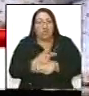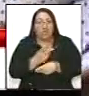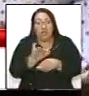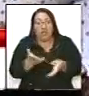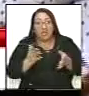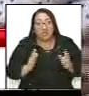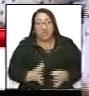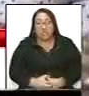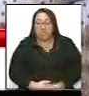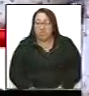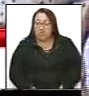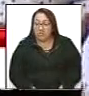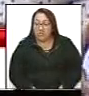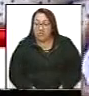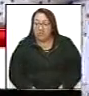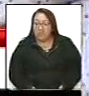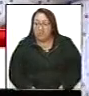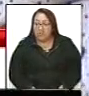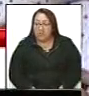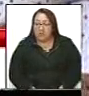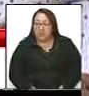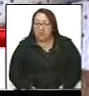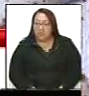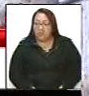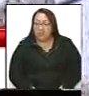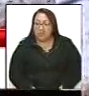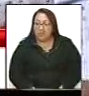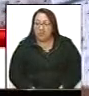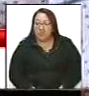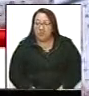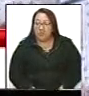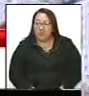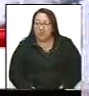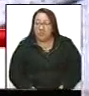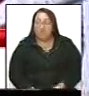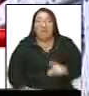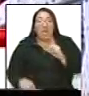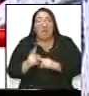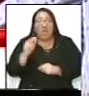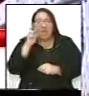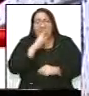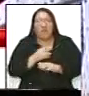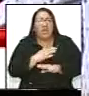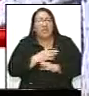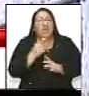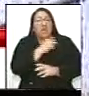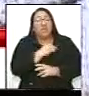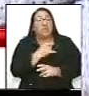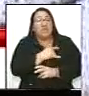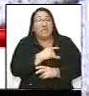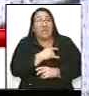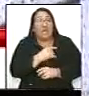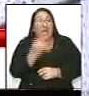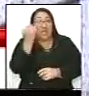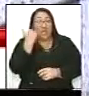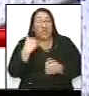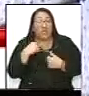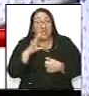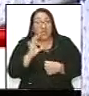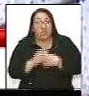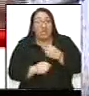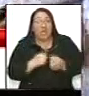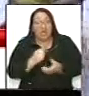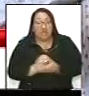estos? Y algo paradójico fue que la universidad antigua, la que tenía 50